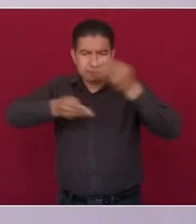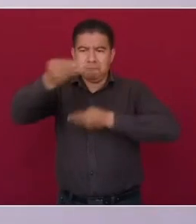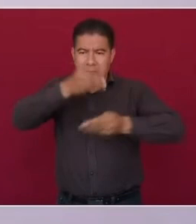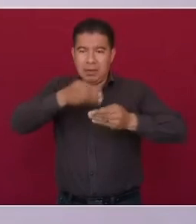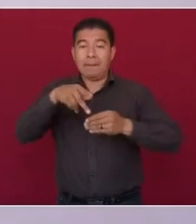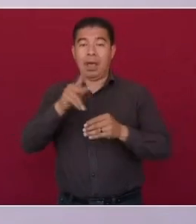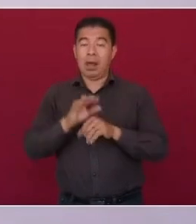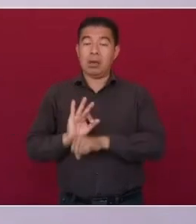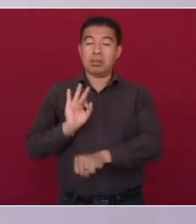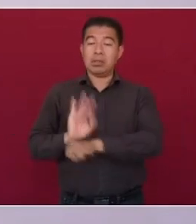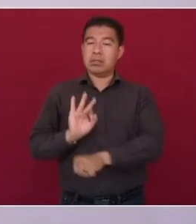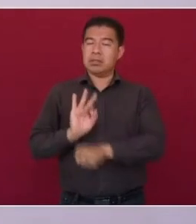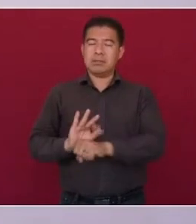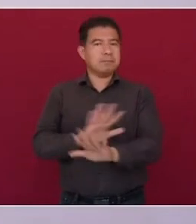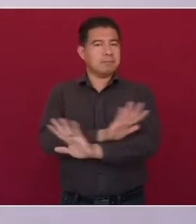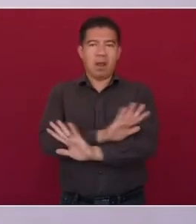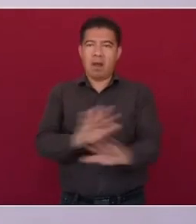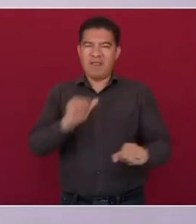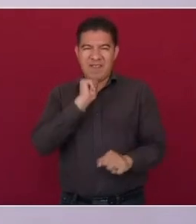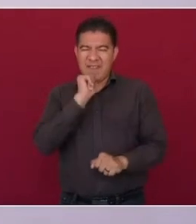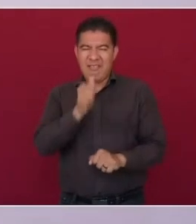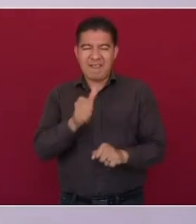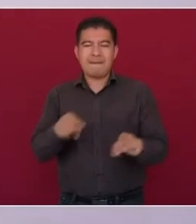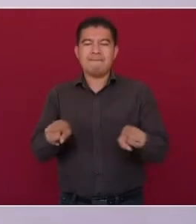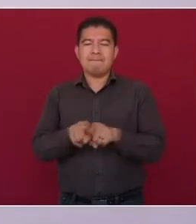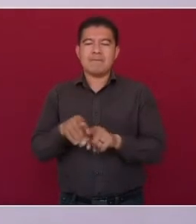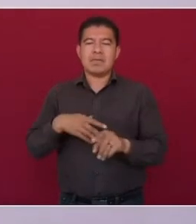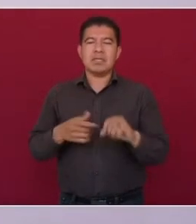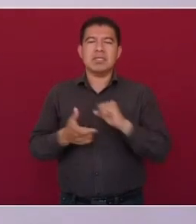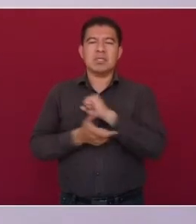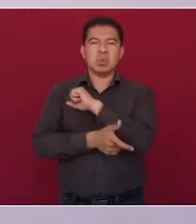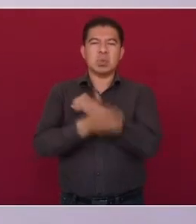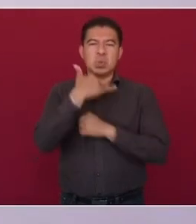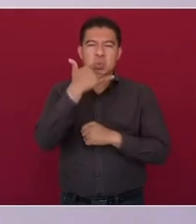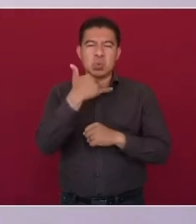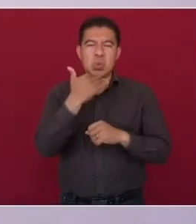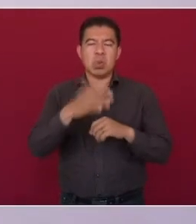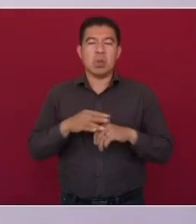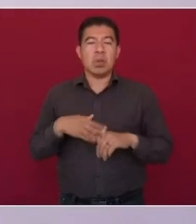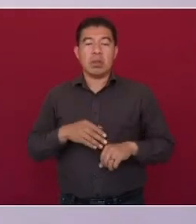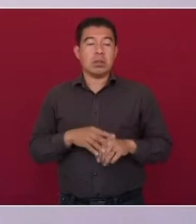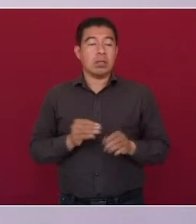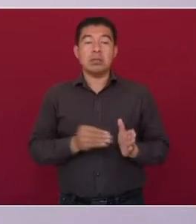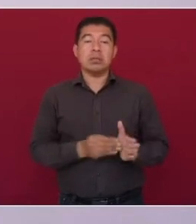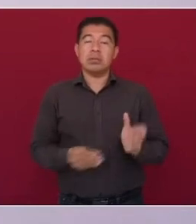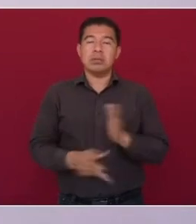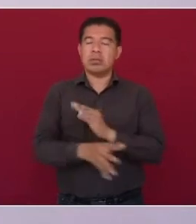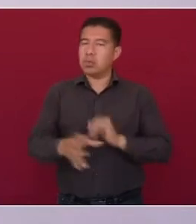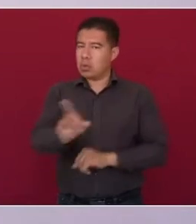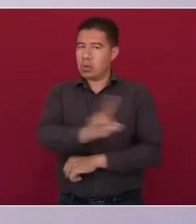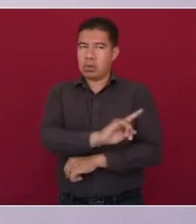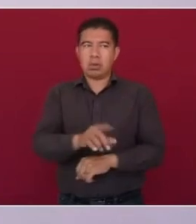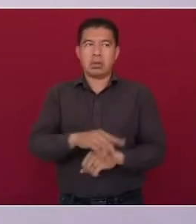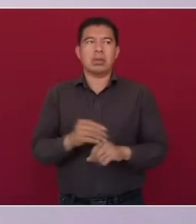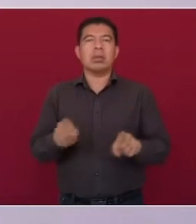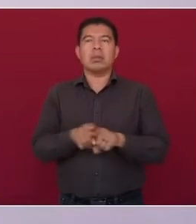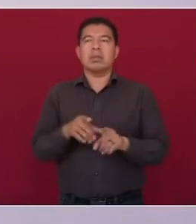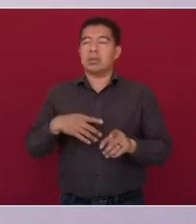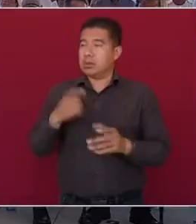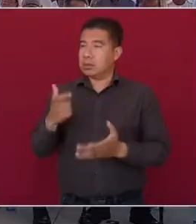habrá influyentismo, ni corrupción, ni impunidad. El presupuesto